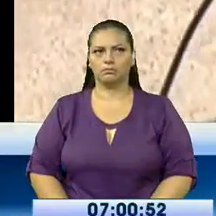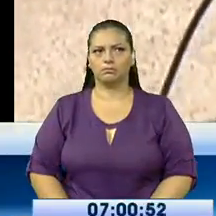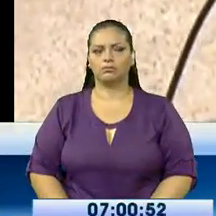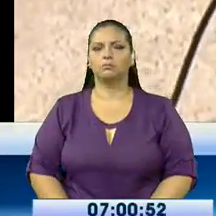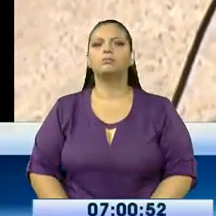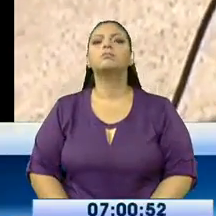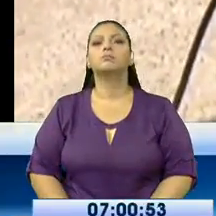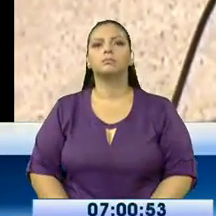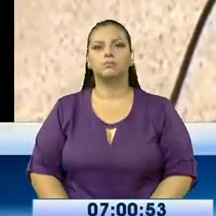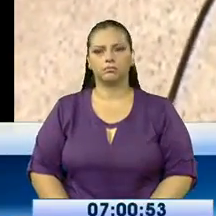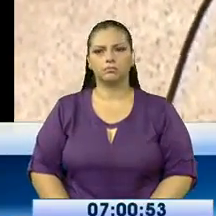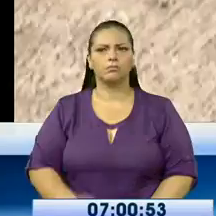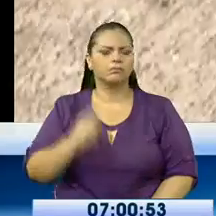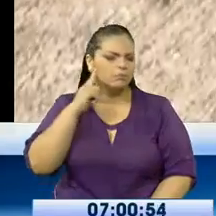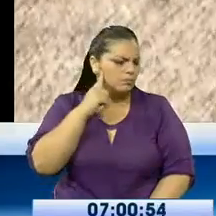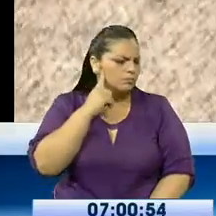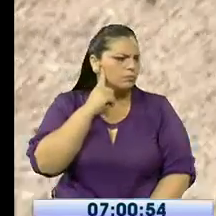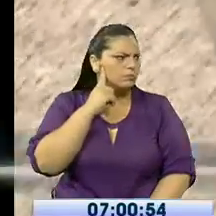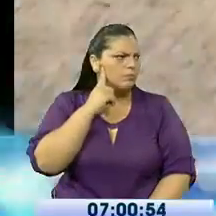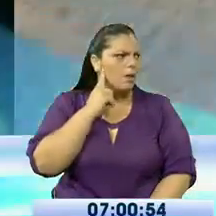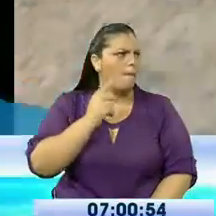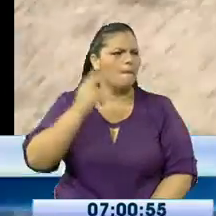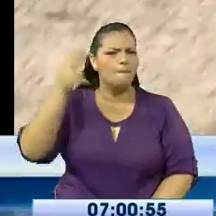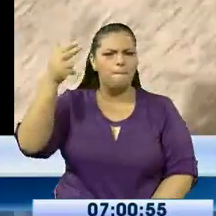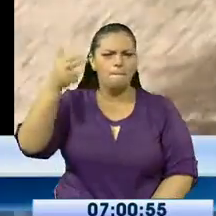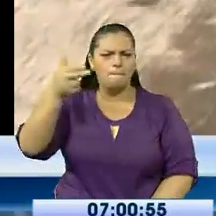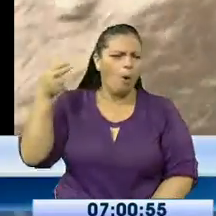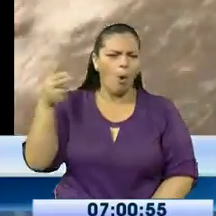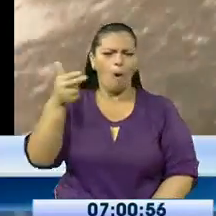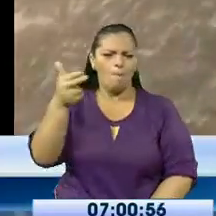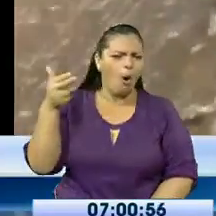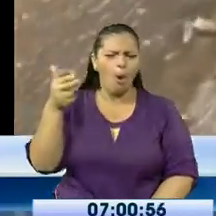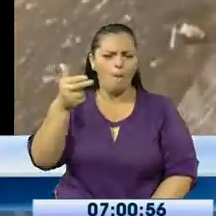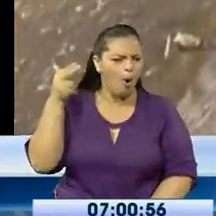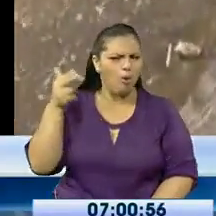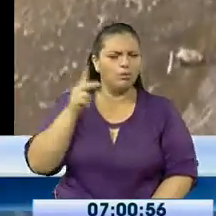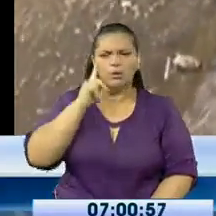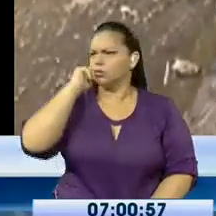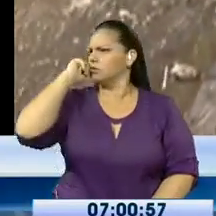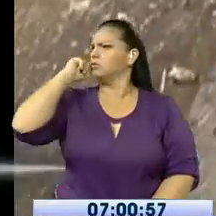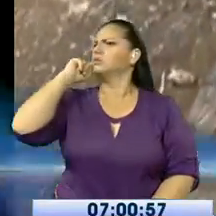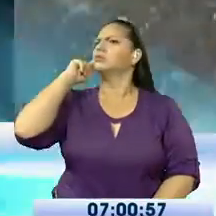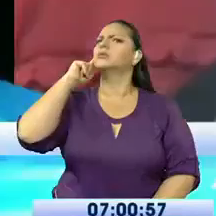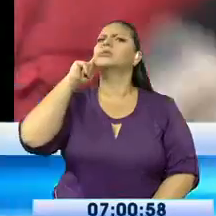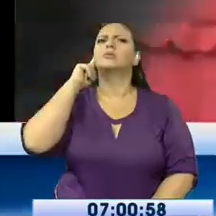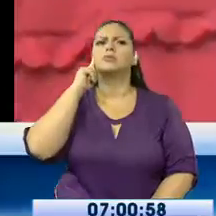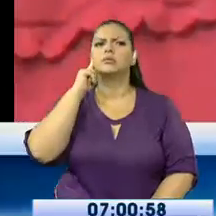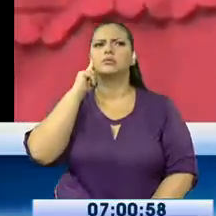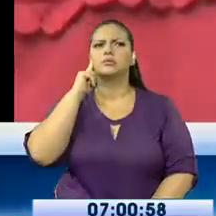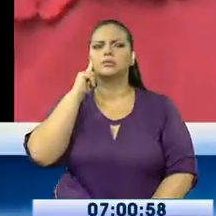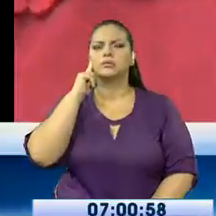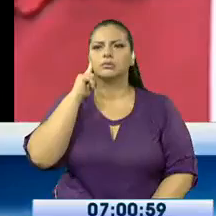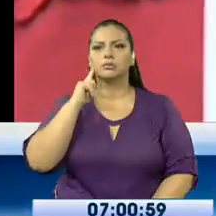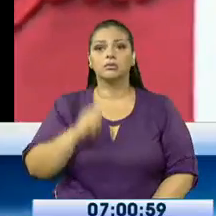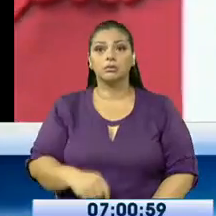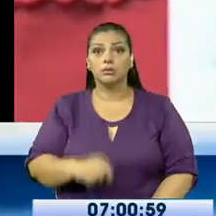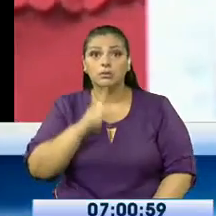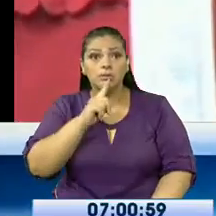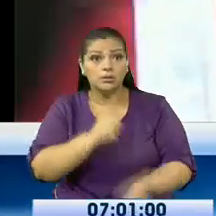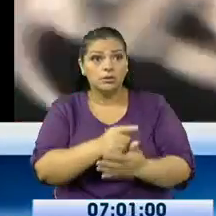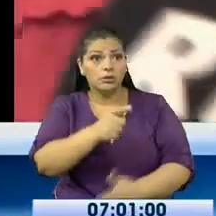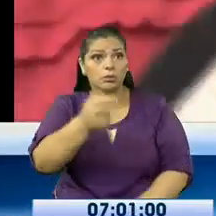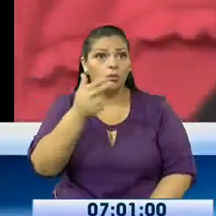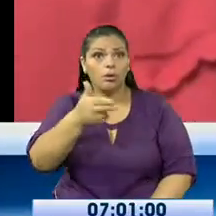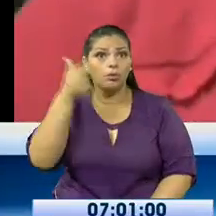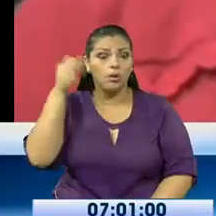casa y escucho nomás las balas. O sea, escuché cuando disparaban, nada más. ¿Escuchó las balas pero no salió de su